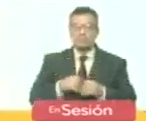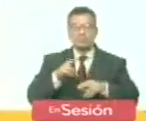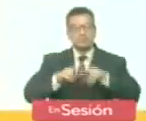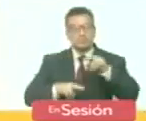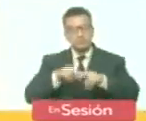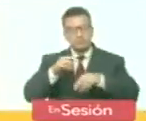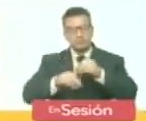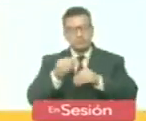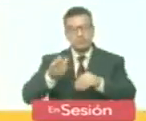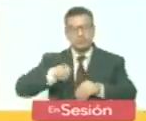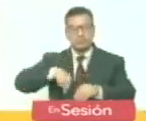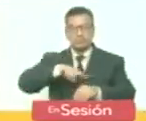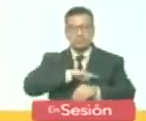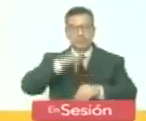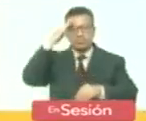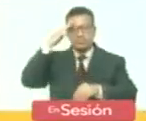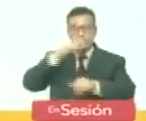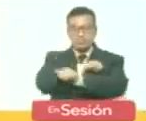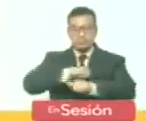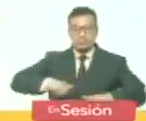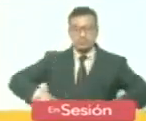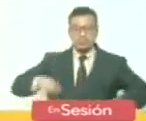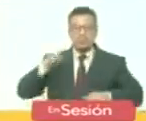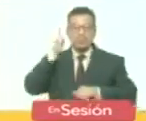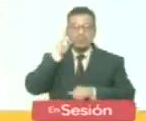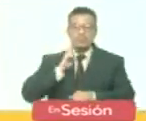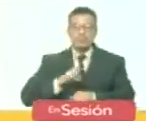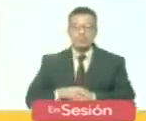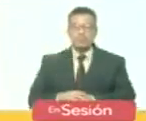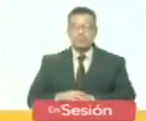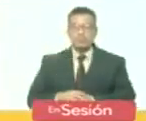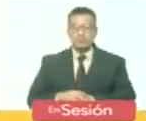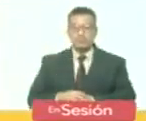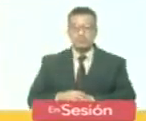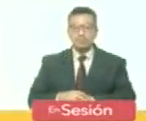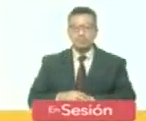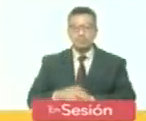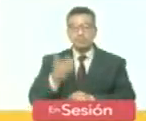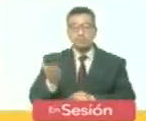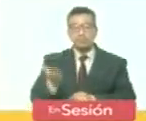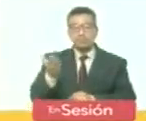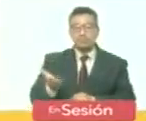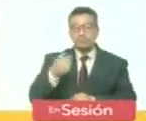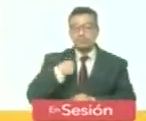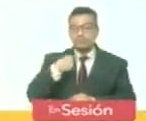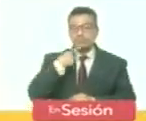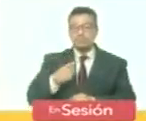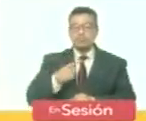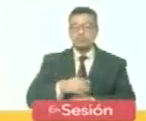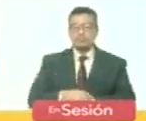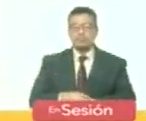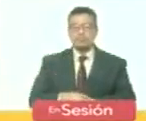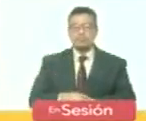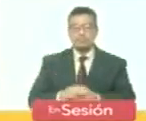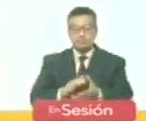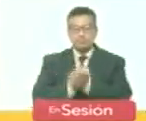creación de nuestra Guardia Nacional Bolivariana. Es importante recalcar,